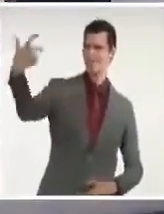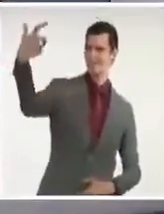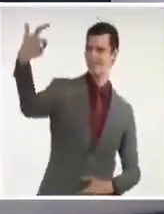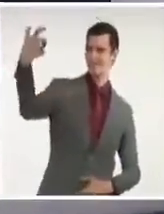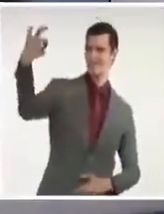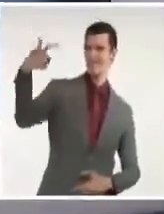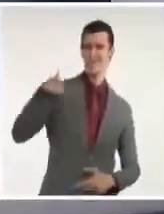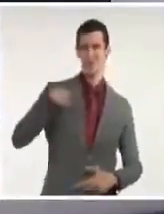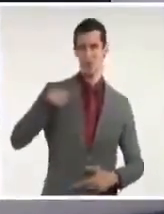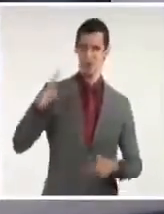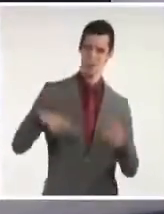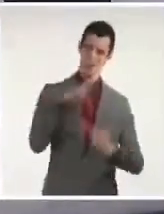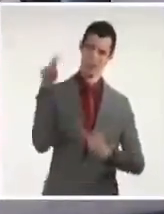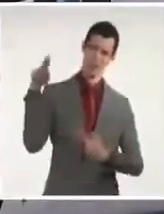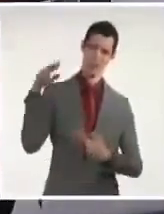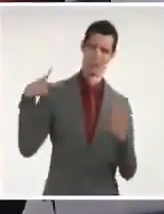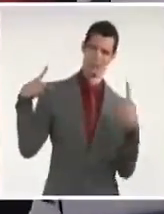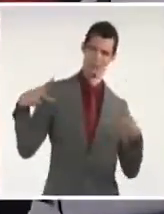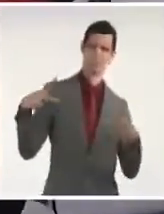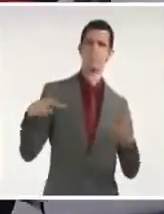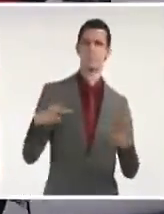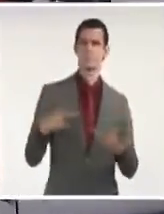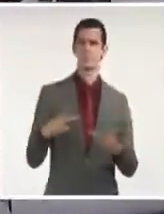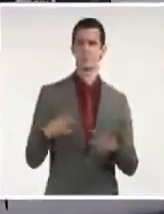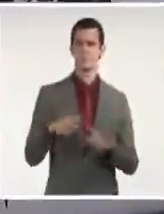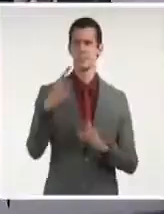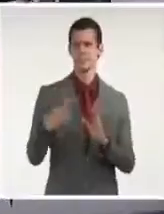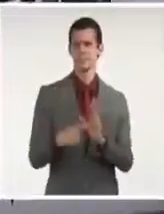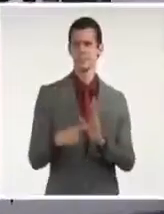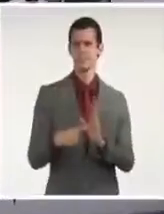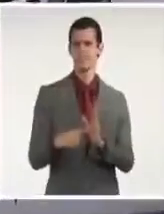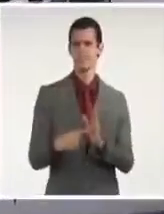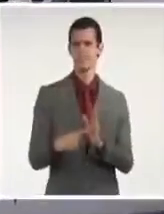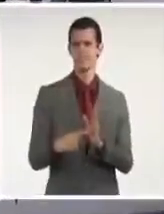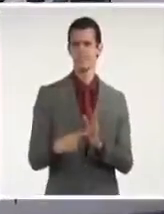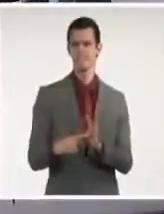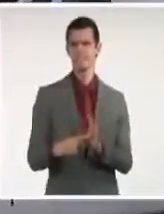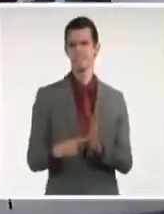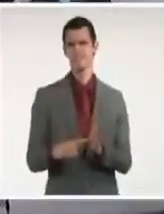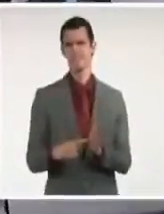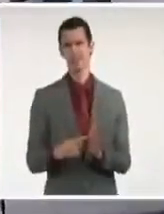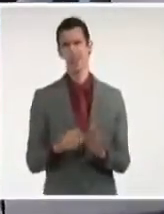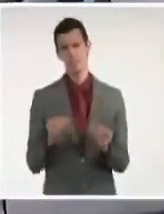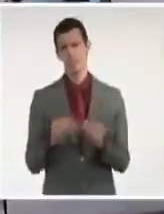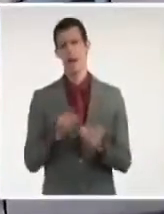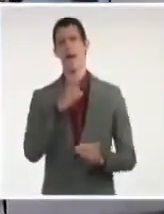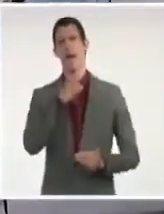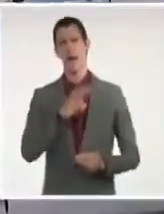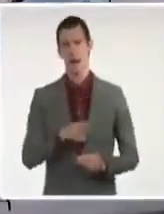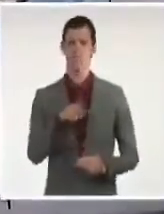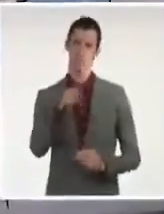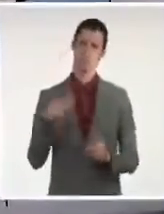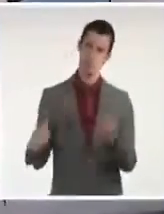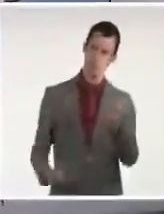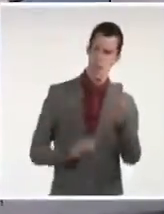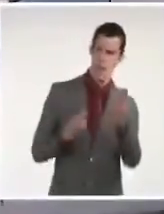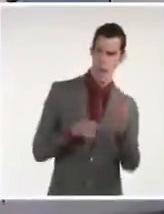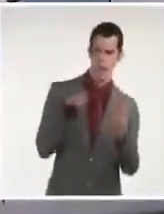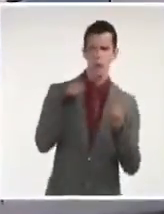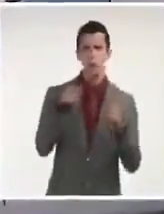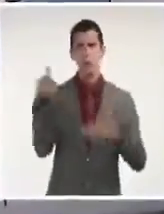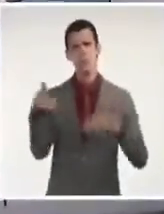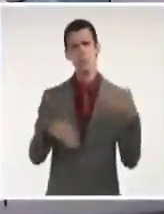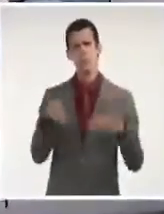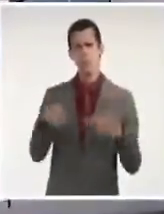el activismo político. Dijo un sabio que la primera víctima en una guerra es la verdad. Y este país está bajo una guerra